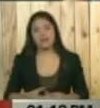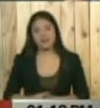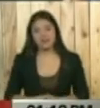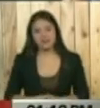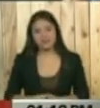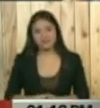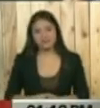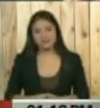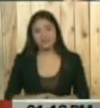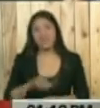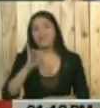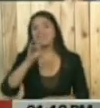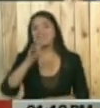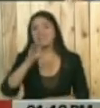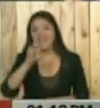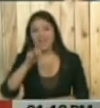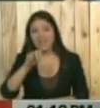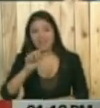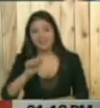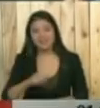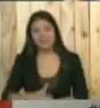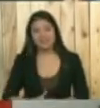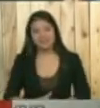a la IDENA,